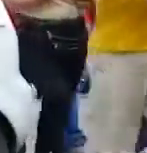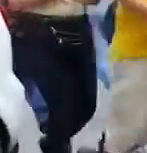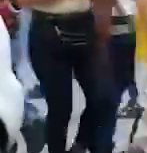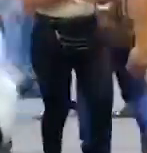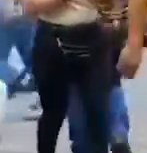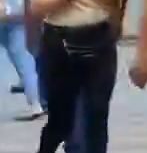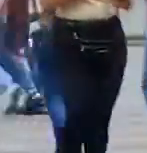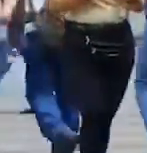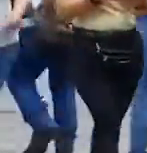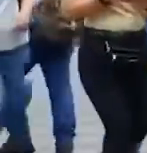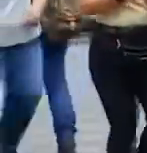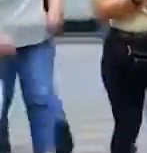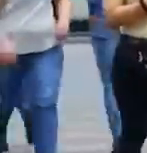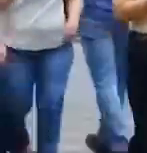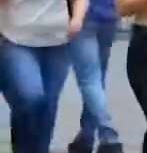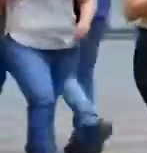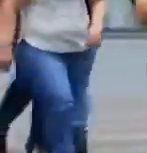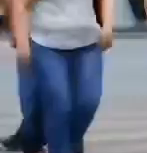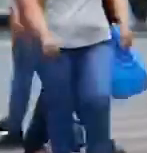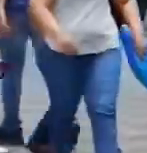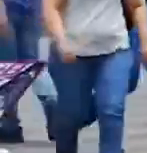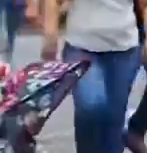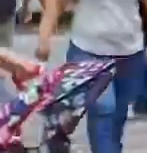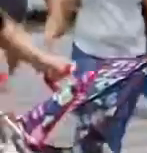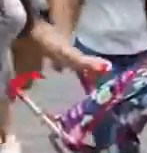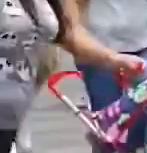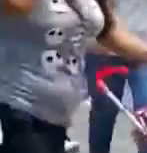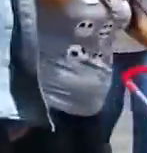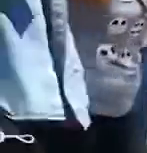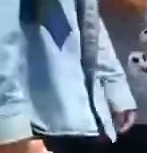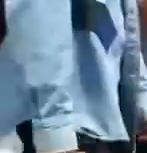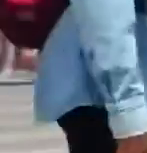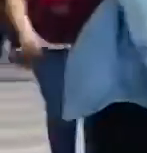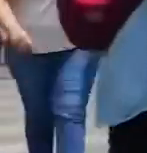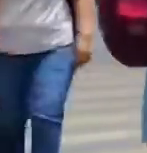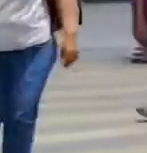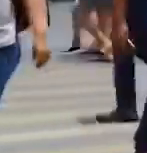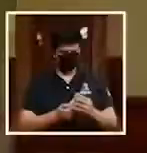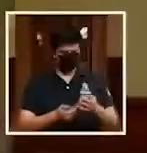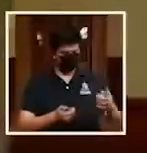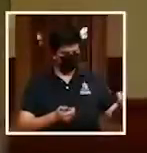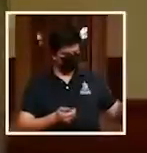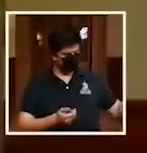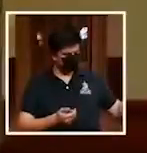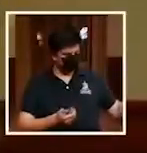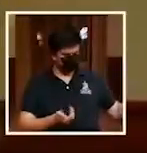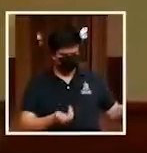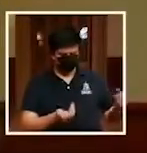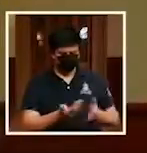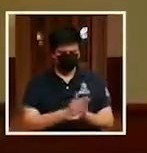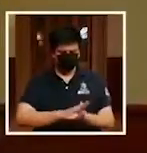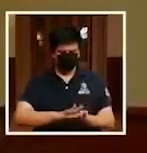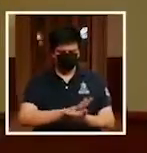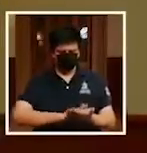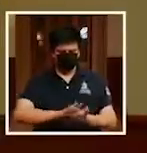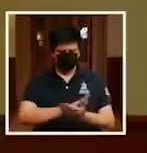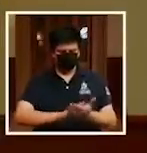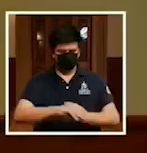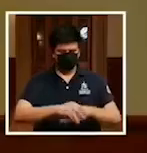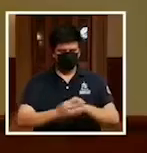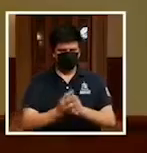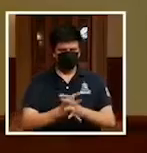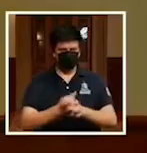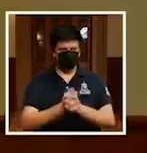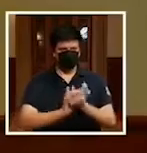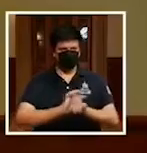la Secretaría de Salud en el estado continúa en aumento. Este viernes, la subsecretaria de Prevención y Control de Enfermedades,